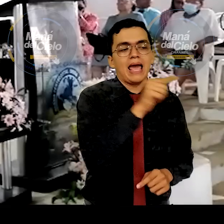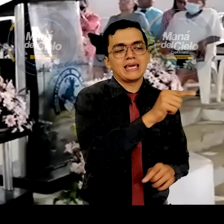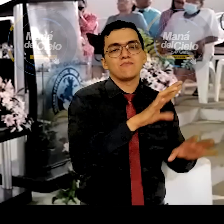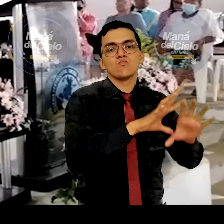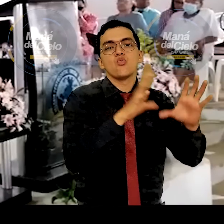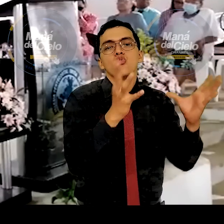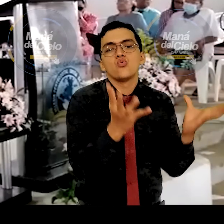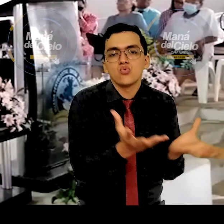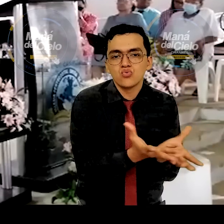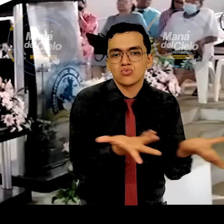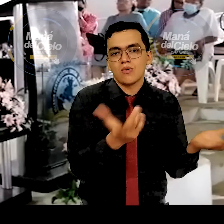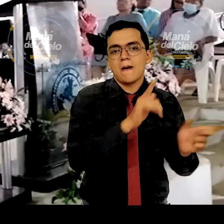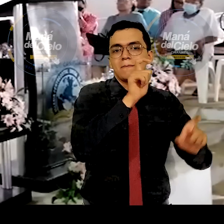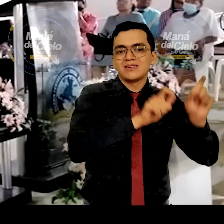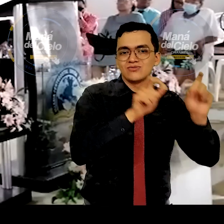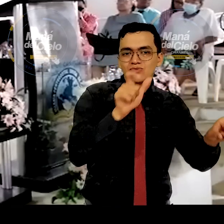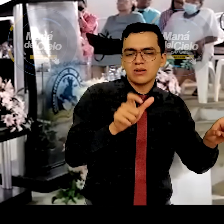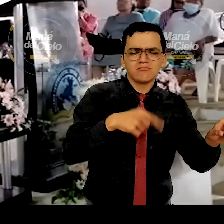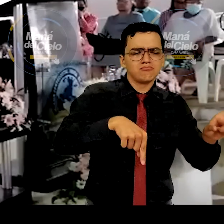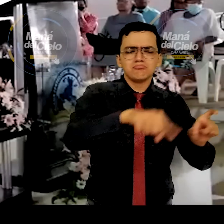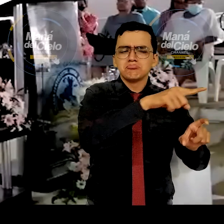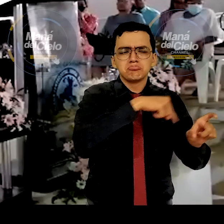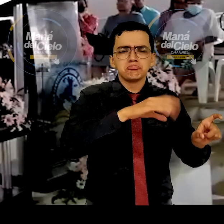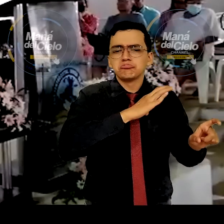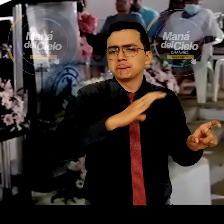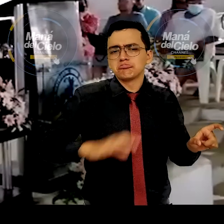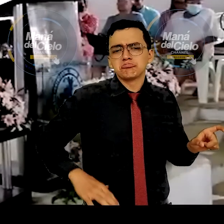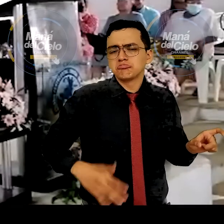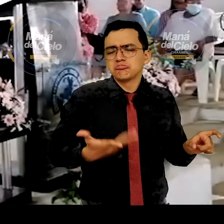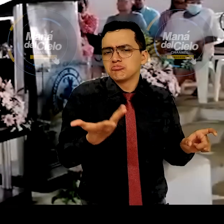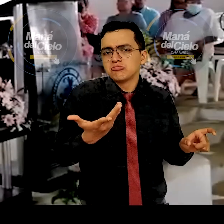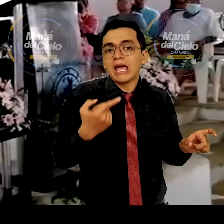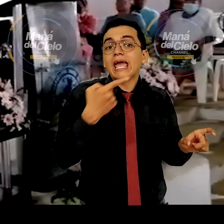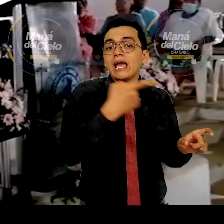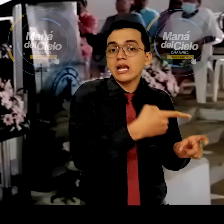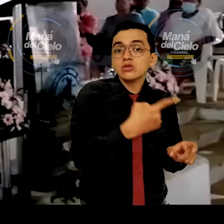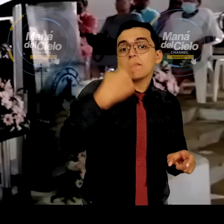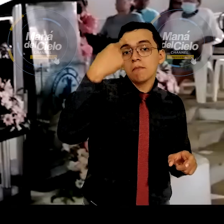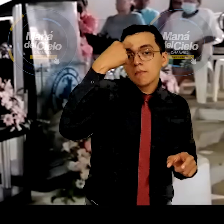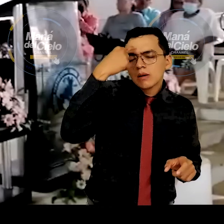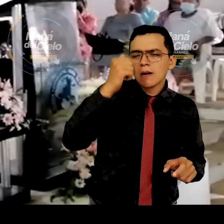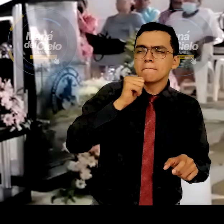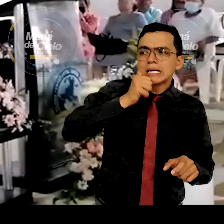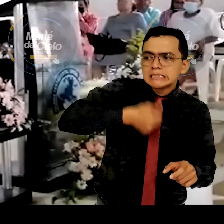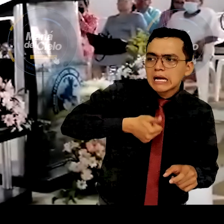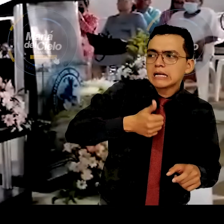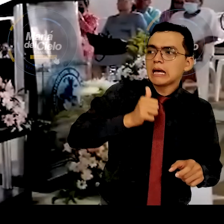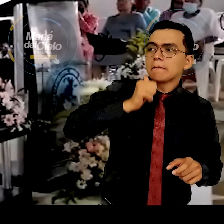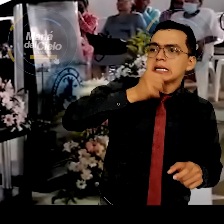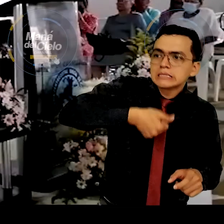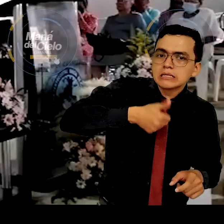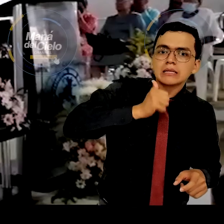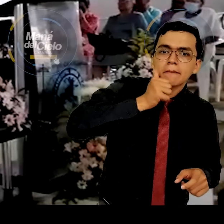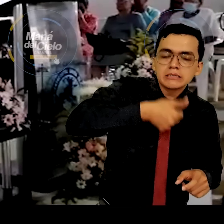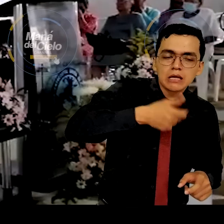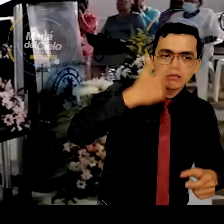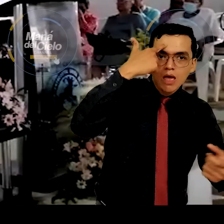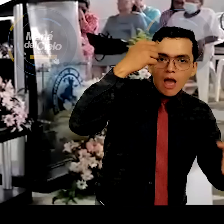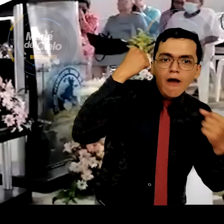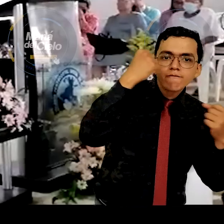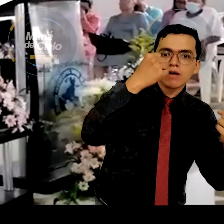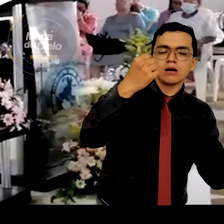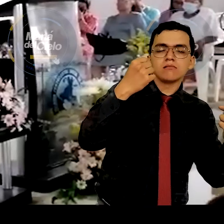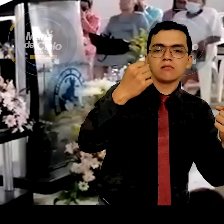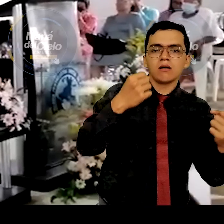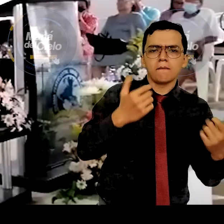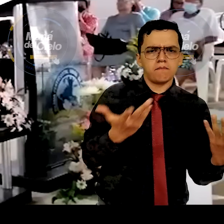Señor. Así piensan los gentiles que no conocen a Dios. ¿Y por qué nosotros no